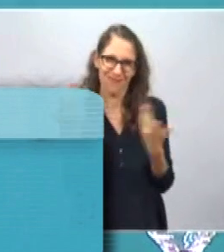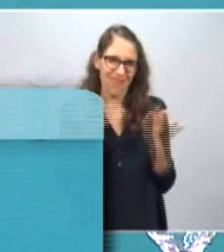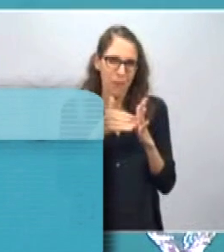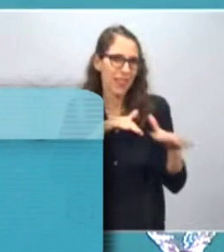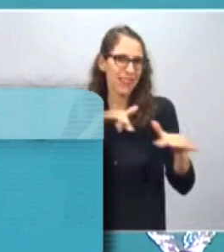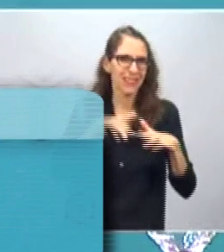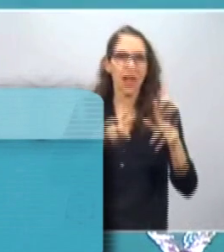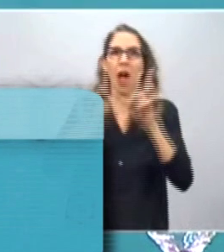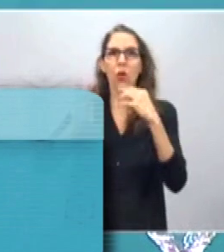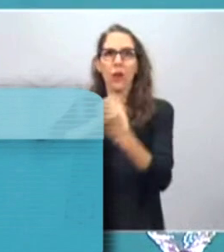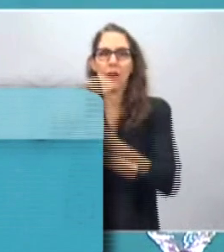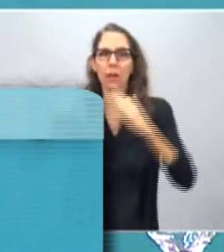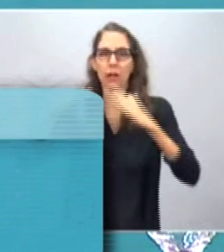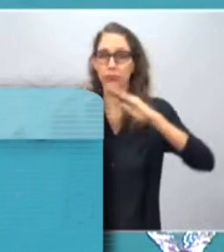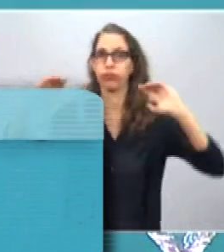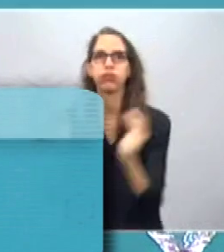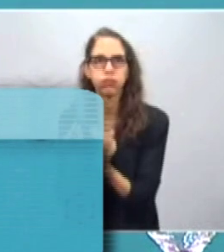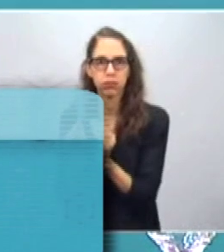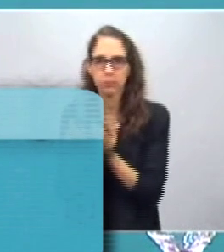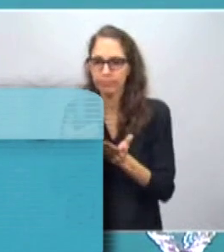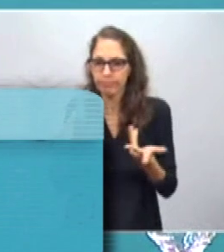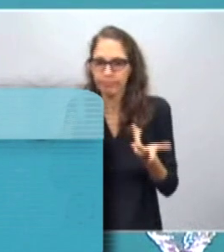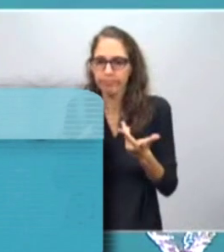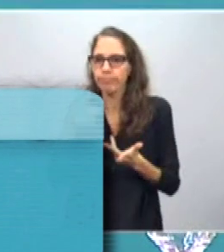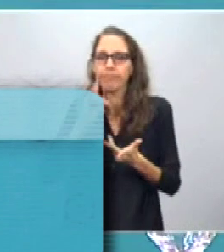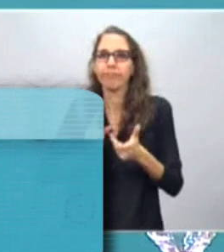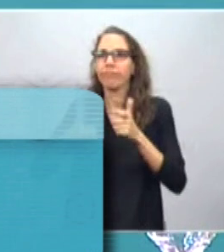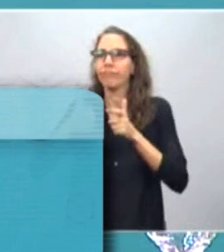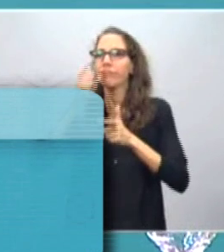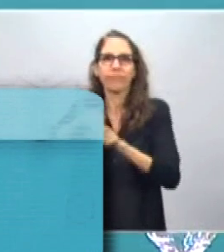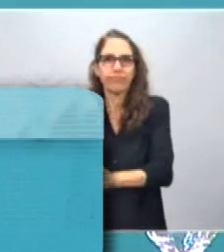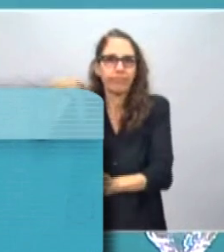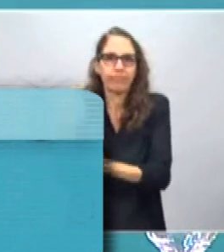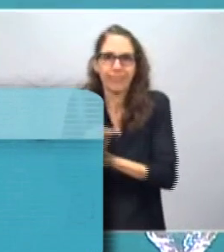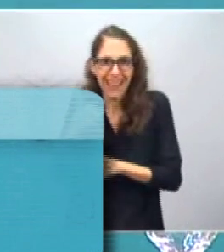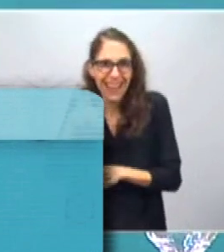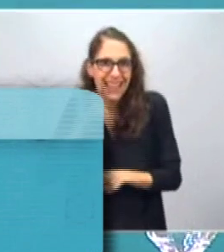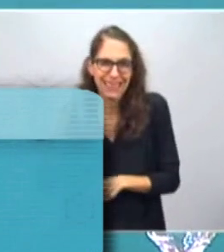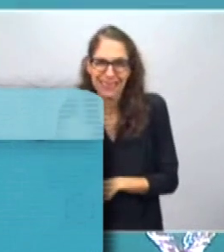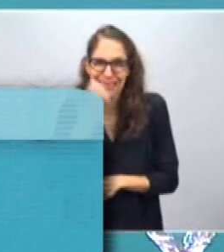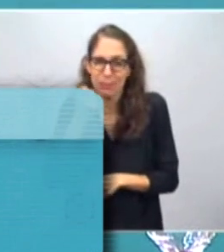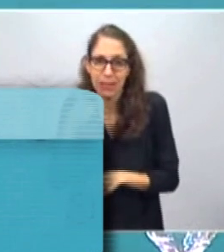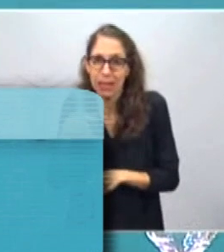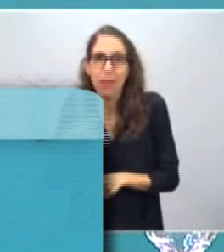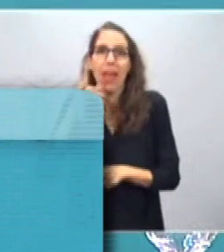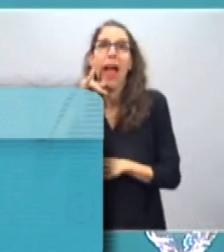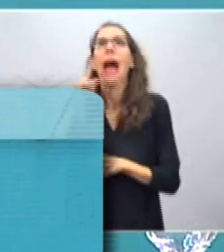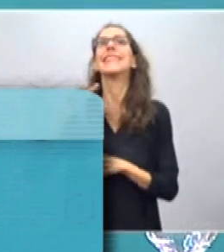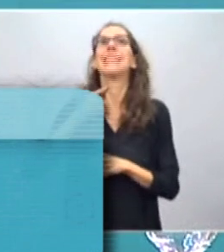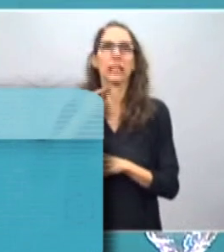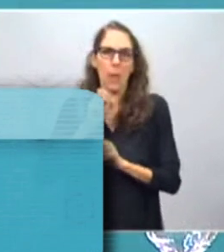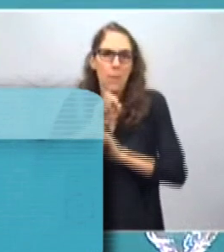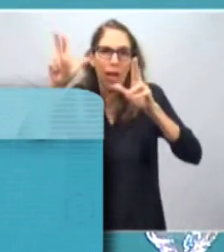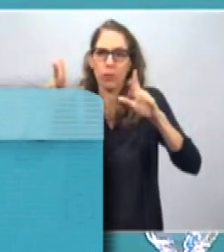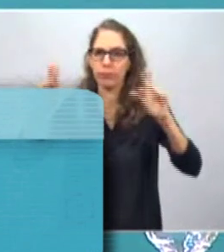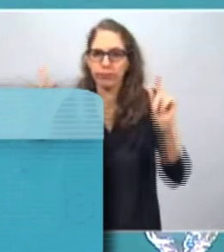distintas familias que han visto reducido su consumo tan fundamental como el de la leche fresca en valores todavía mayor.